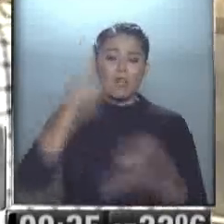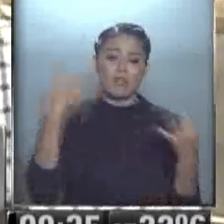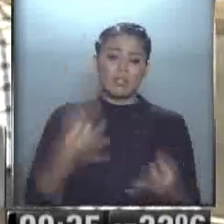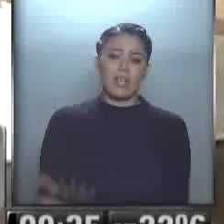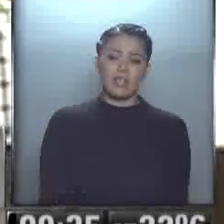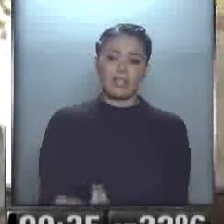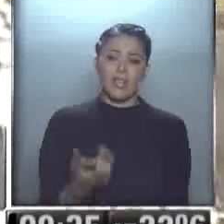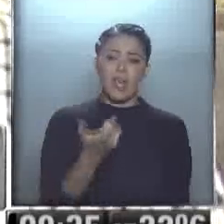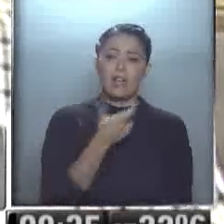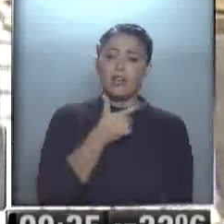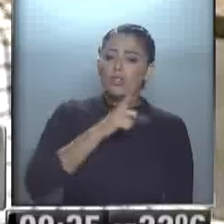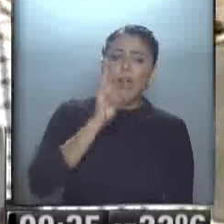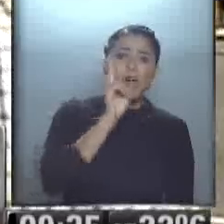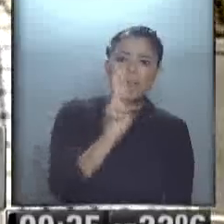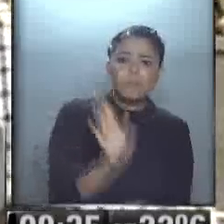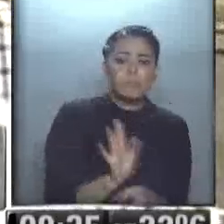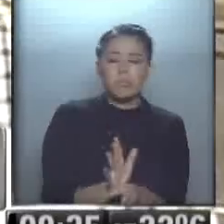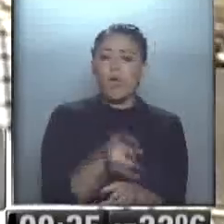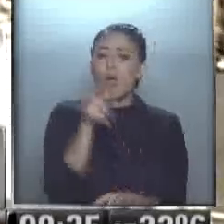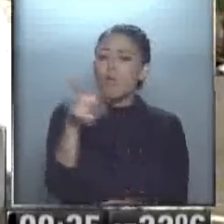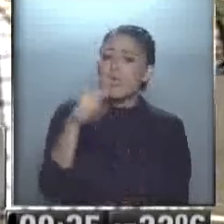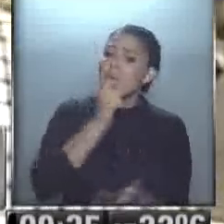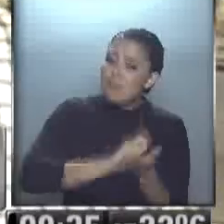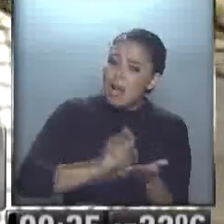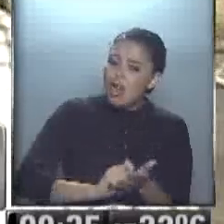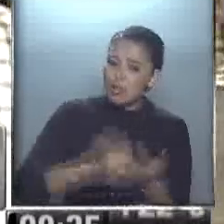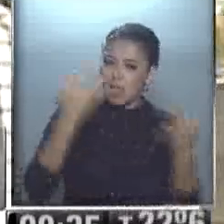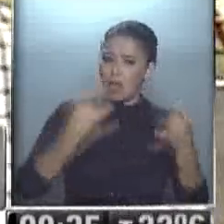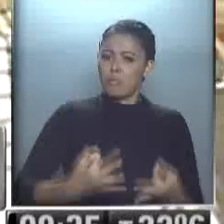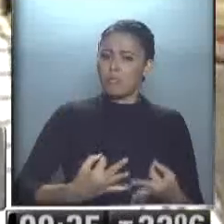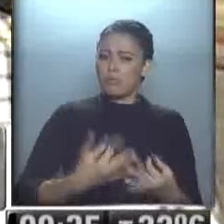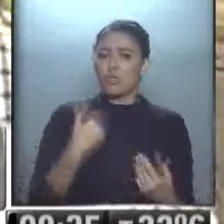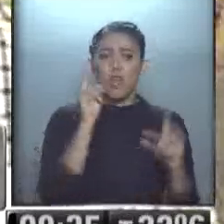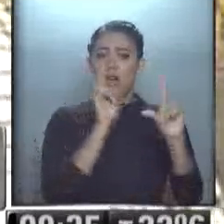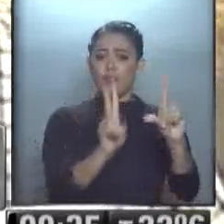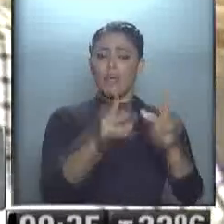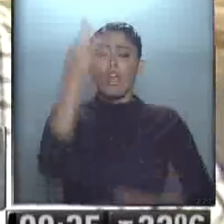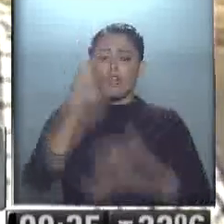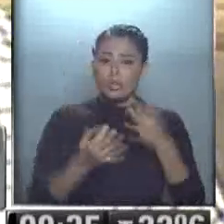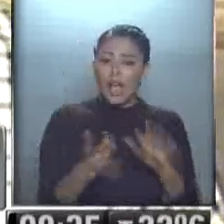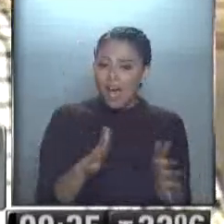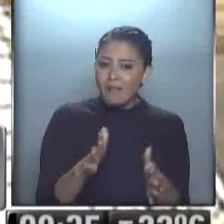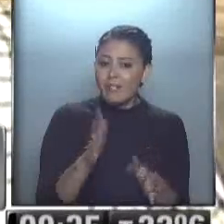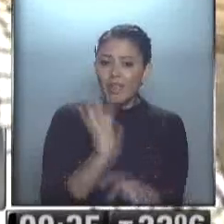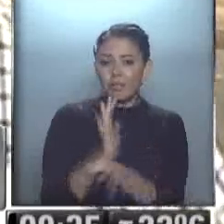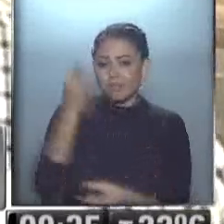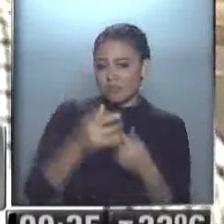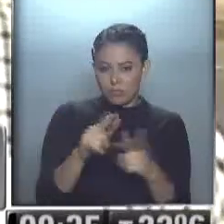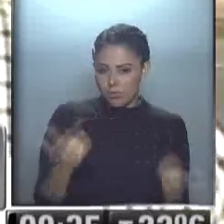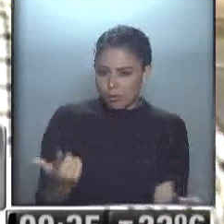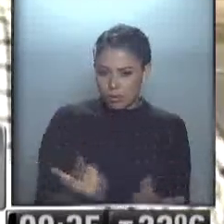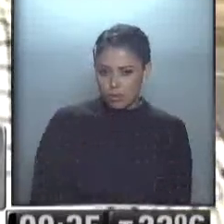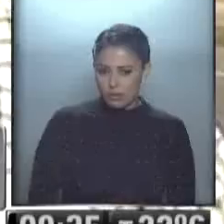no la veamos, que no pasar como ustedes que son periodistas serios, hemos visto directamente que la justicia a veces no es justicia, no se